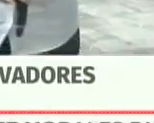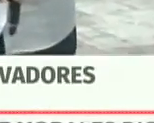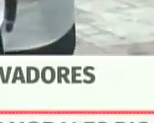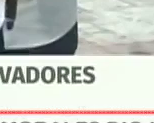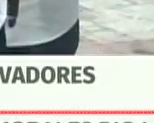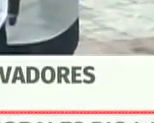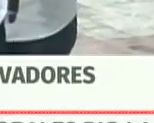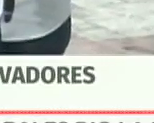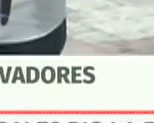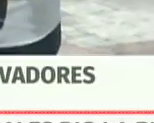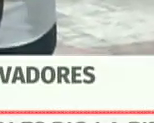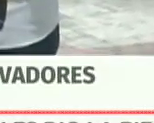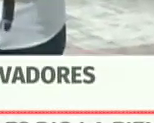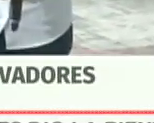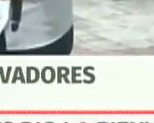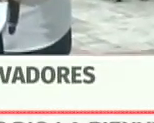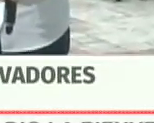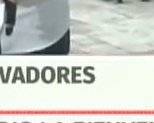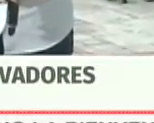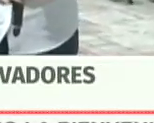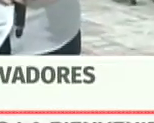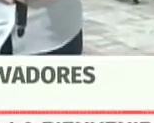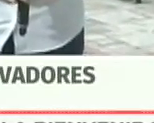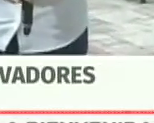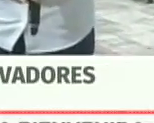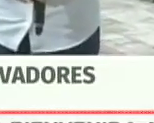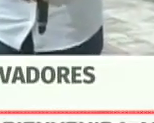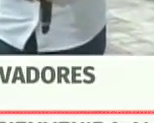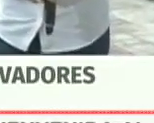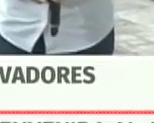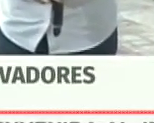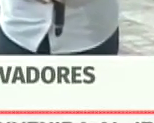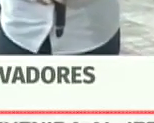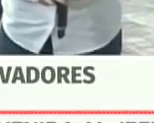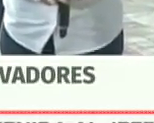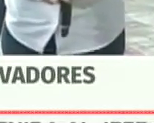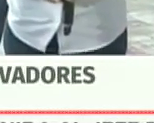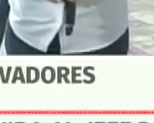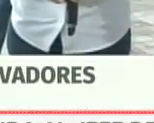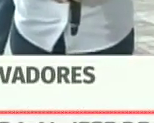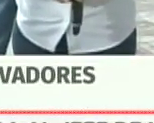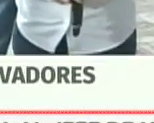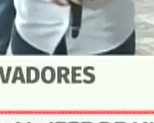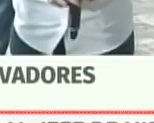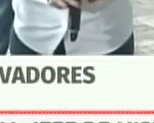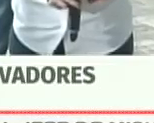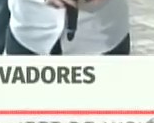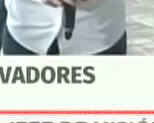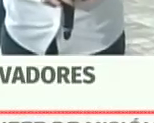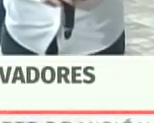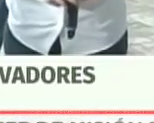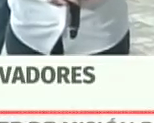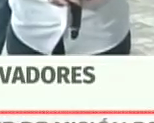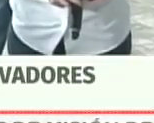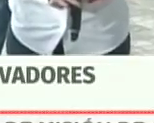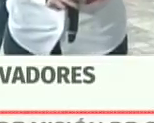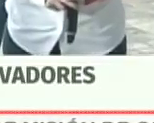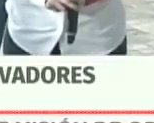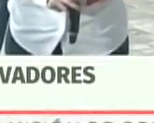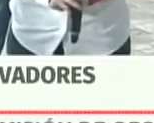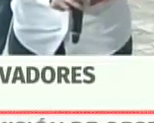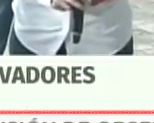Ahora, fíjense ustedes, la ciencia, la tecnología, la innovación tiene que estar al frente del